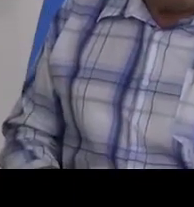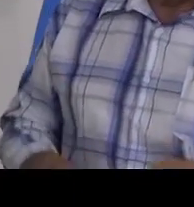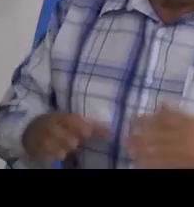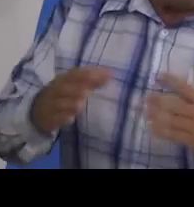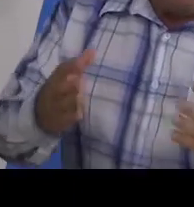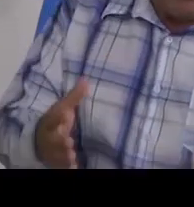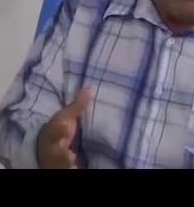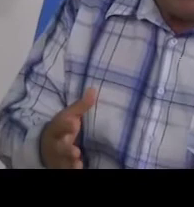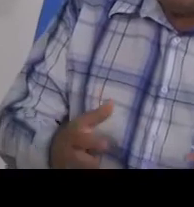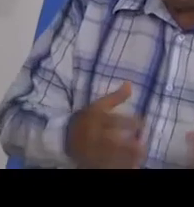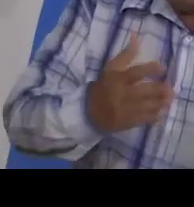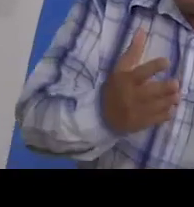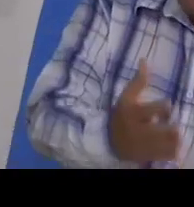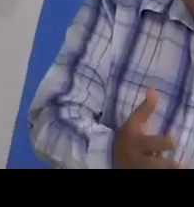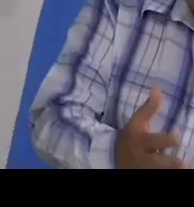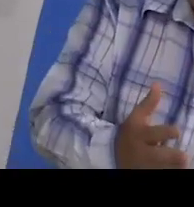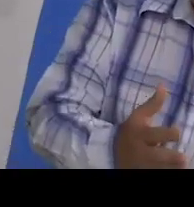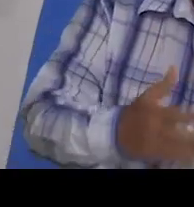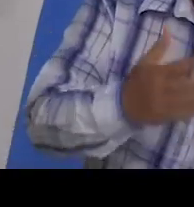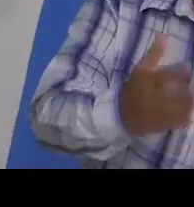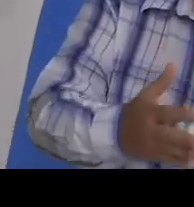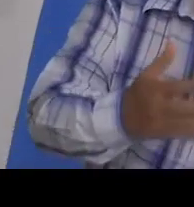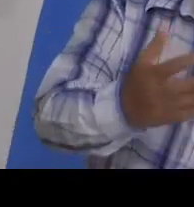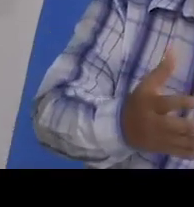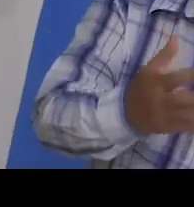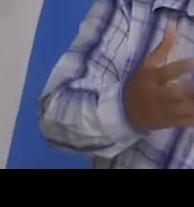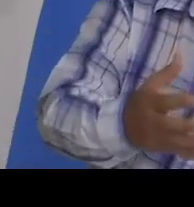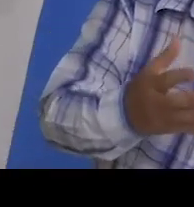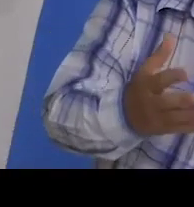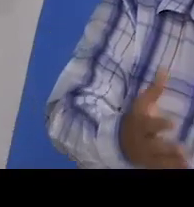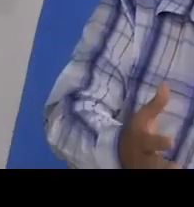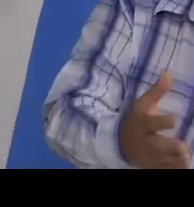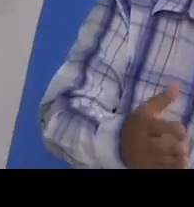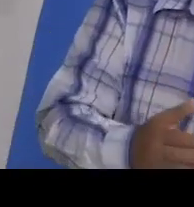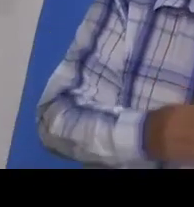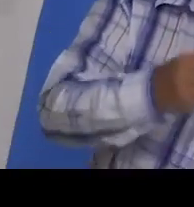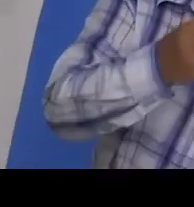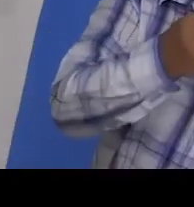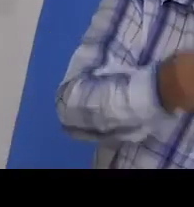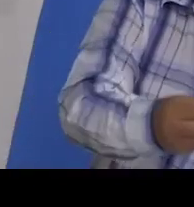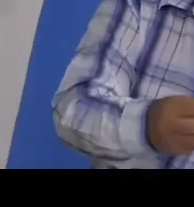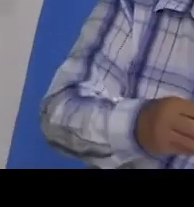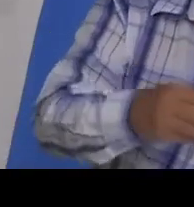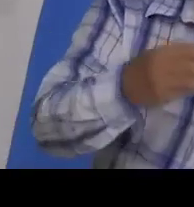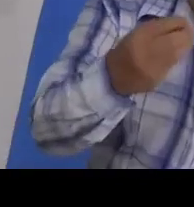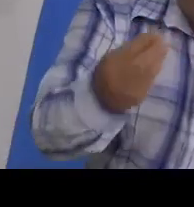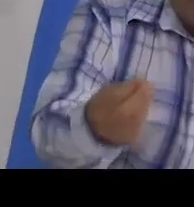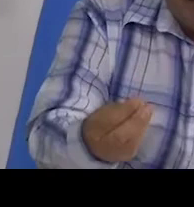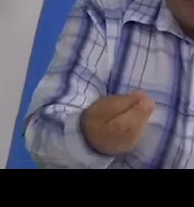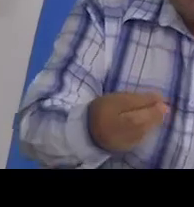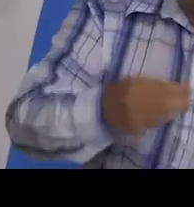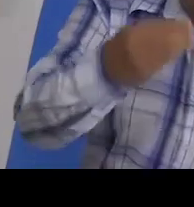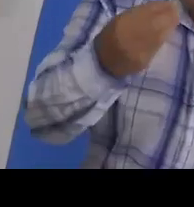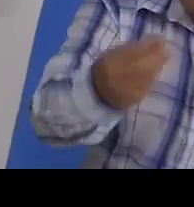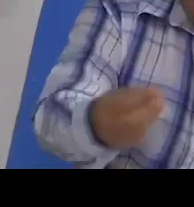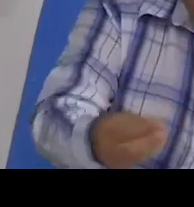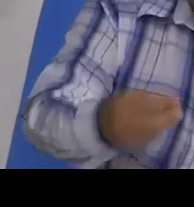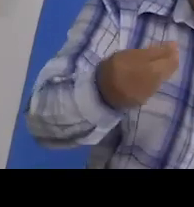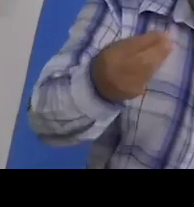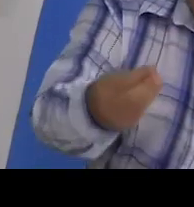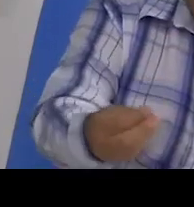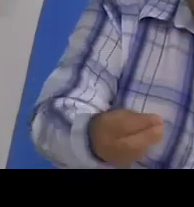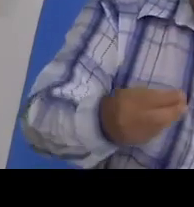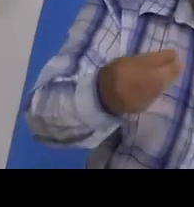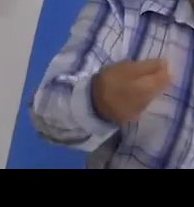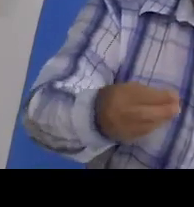lo tanto, recuerde no salir de casa, cumpla con las medidas higiénicas sanitarias, que cuidándose usted, cuida a su familia y